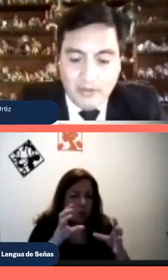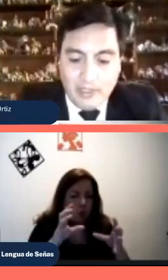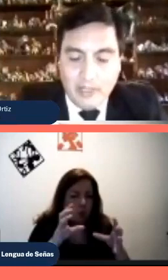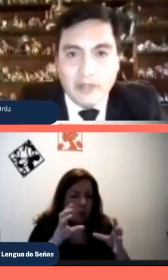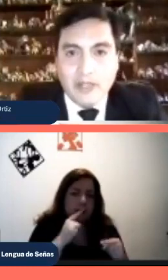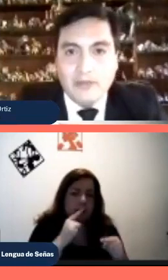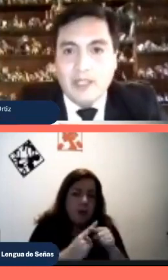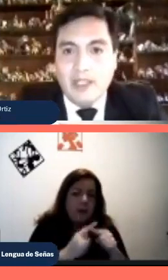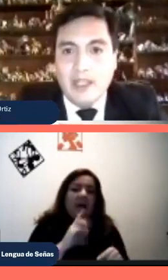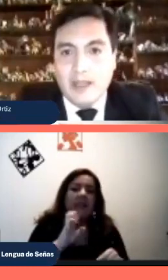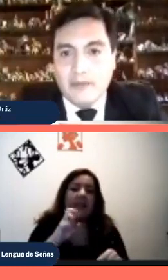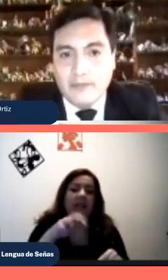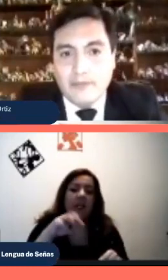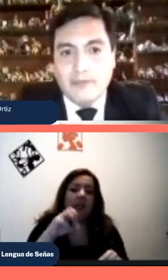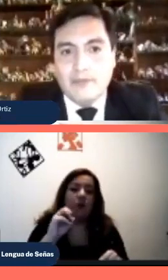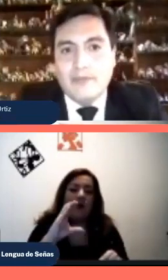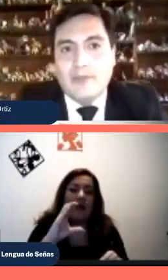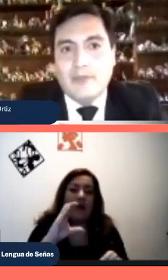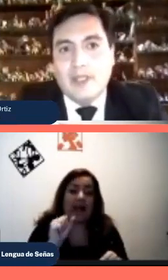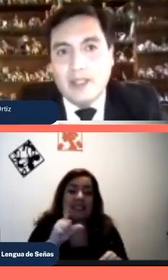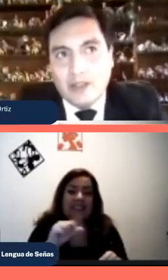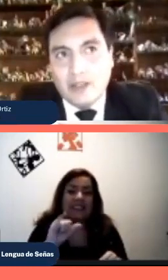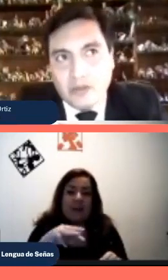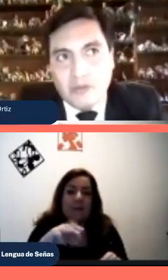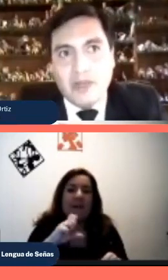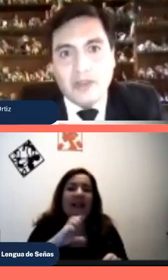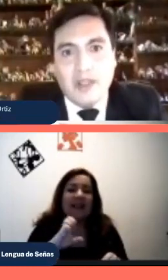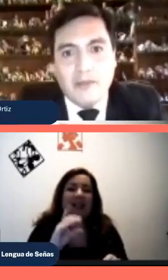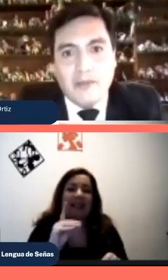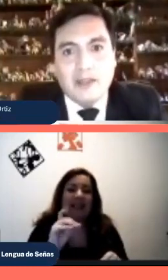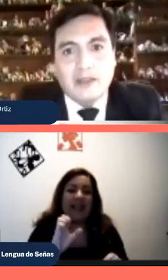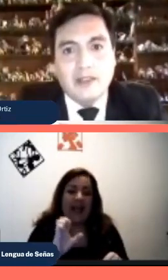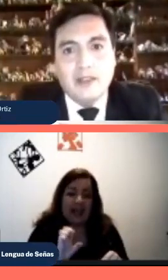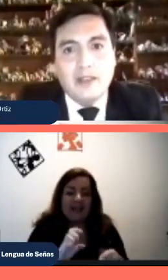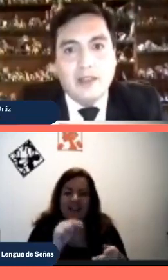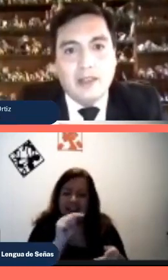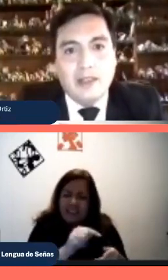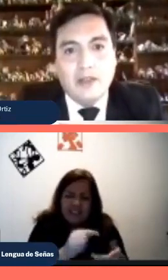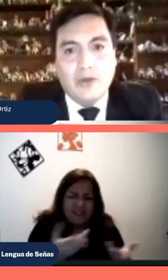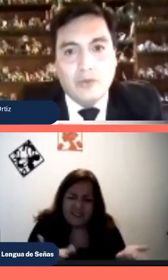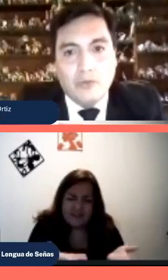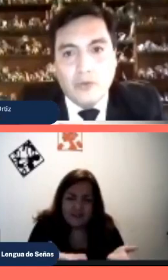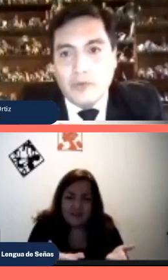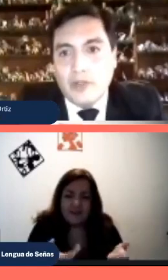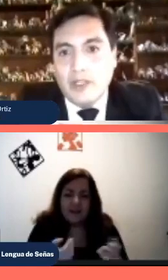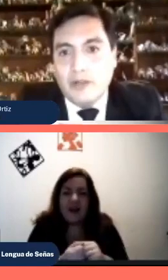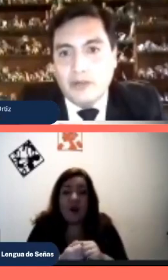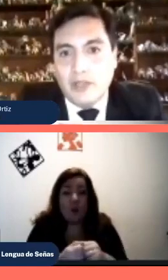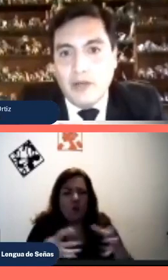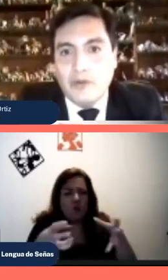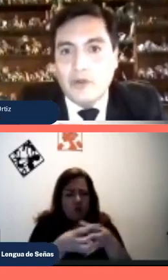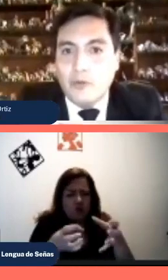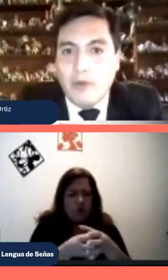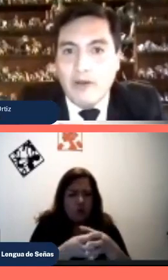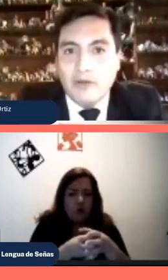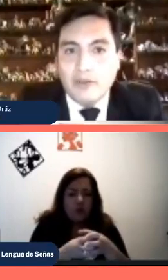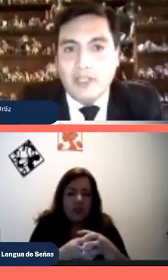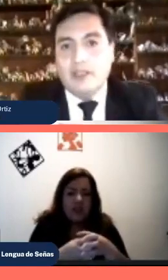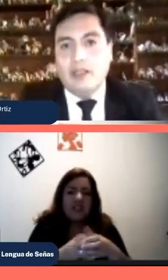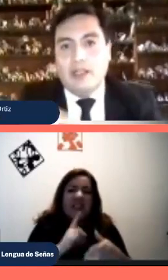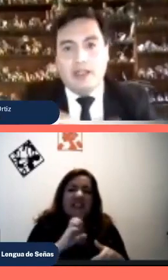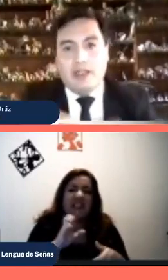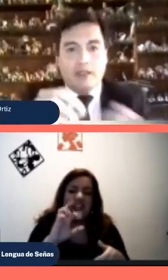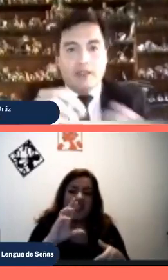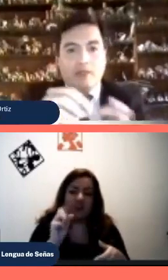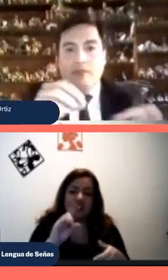los Tenocasmatidae, que son básicamente un grupo de pterosaurios que ocupaba los